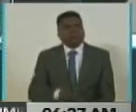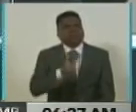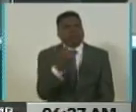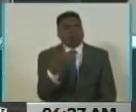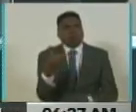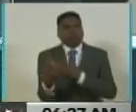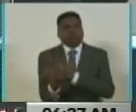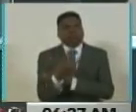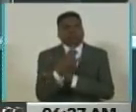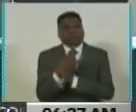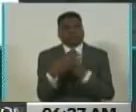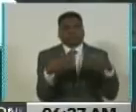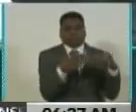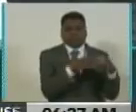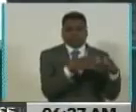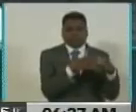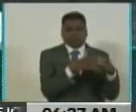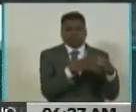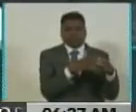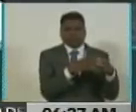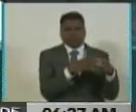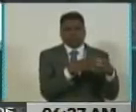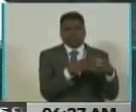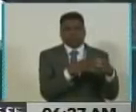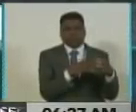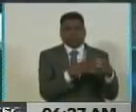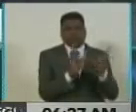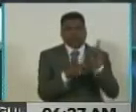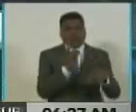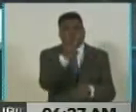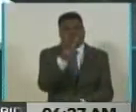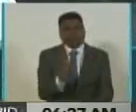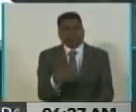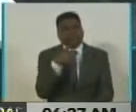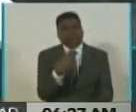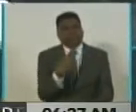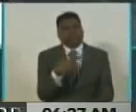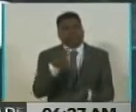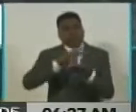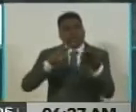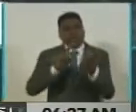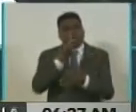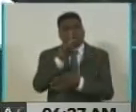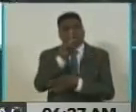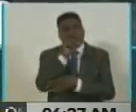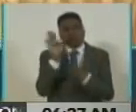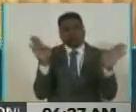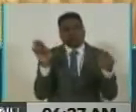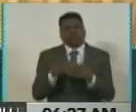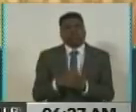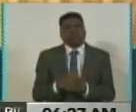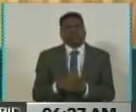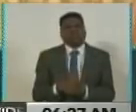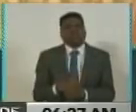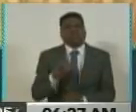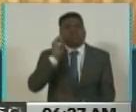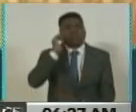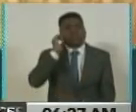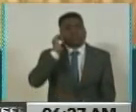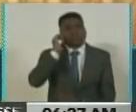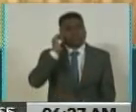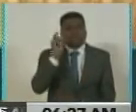muy difícil dialogar. Como decía alguna de las personas que tú leías los Twitter que enviaron, o alguien leía los tweets que enviaron, es